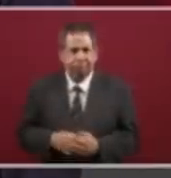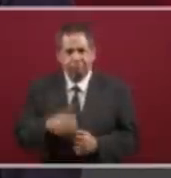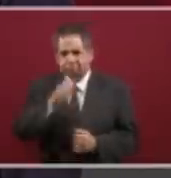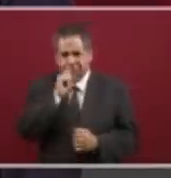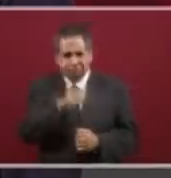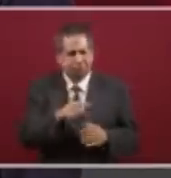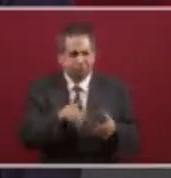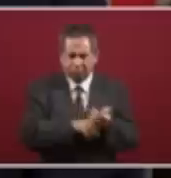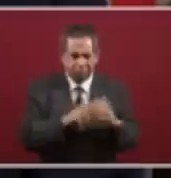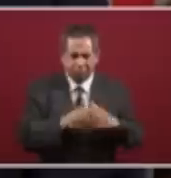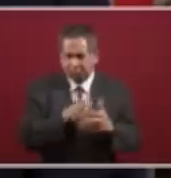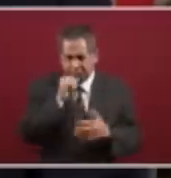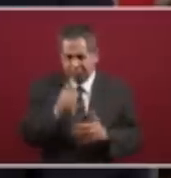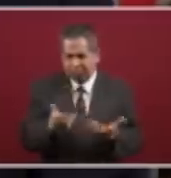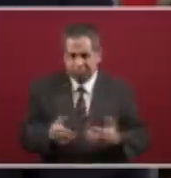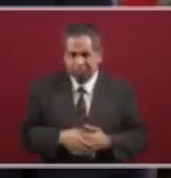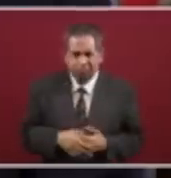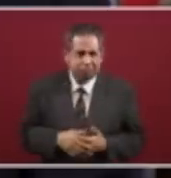mismo